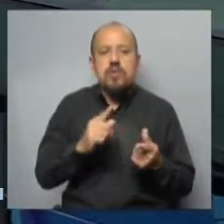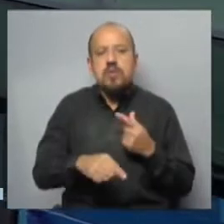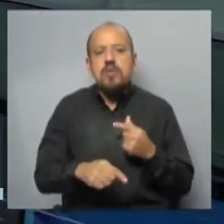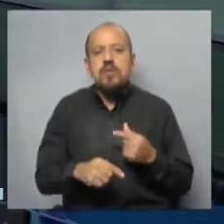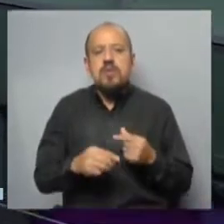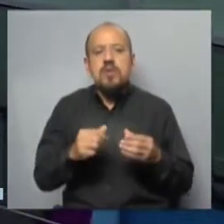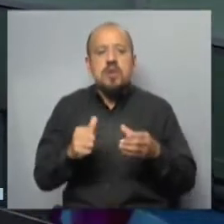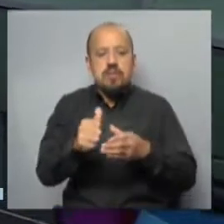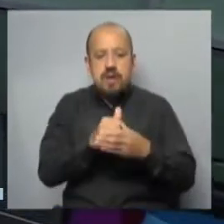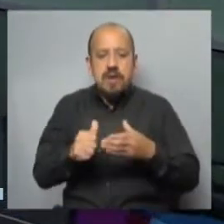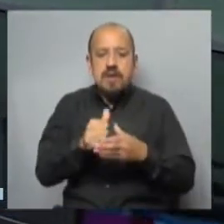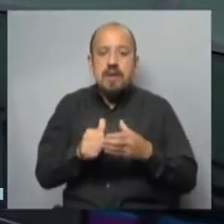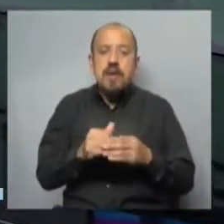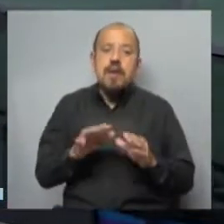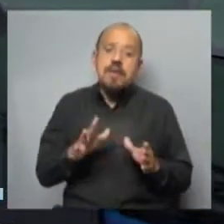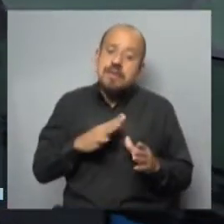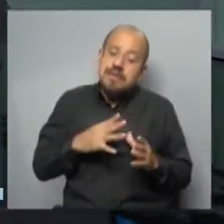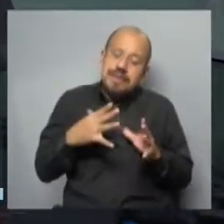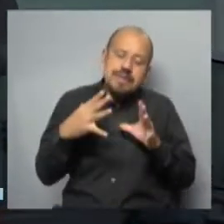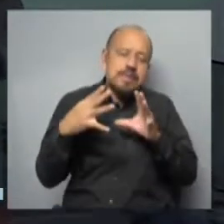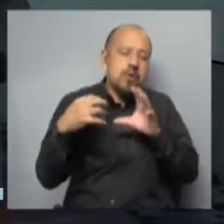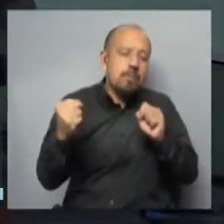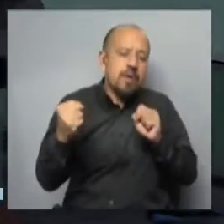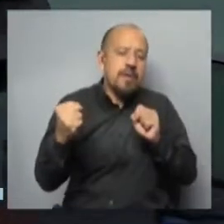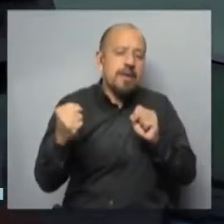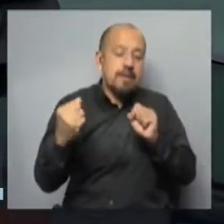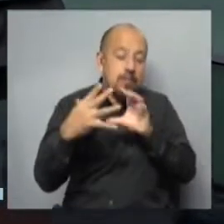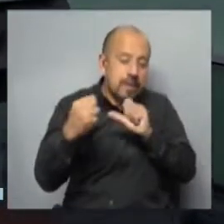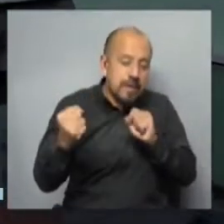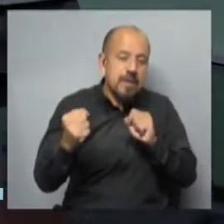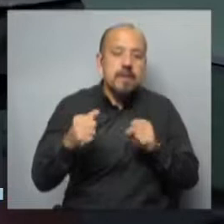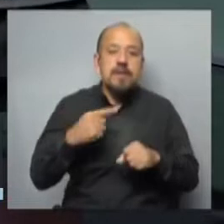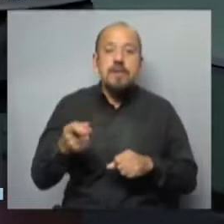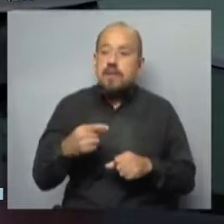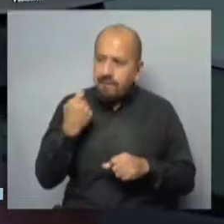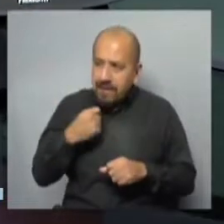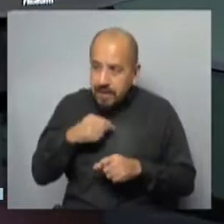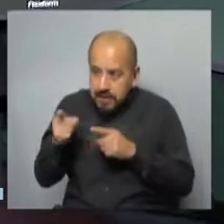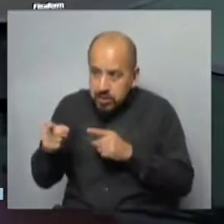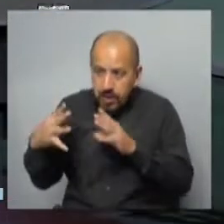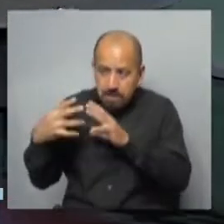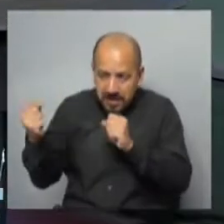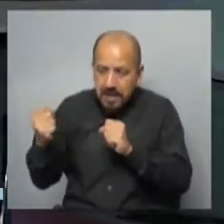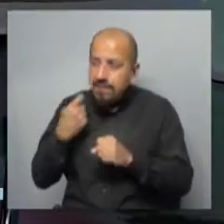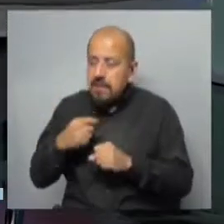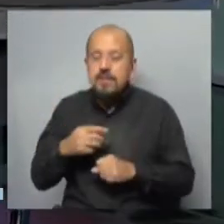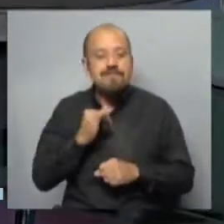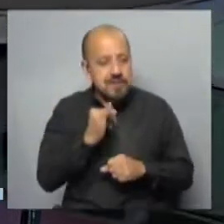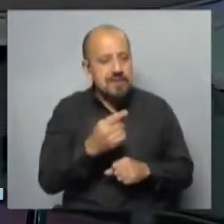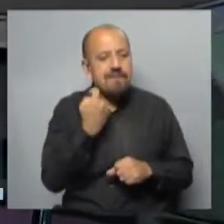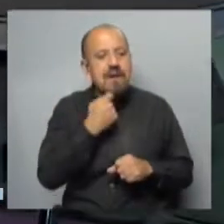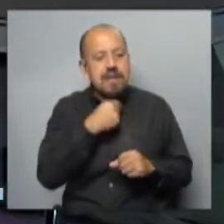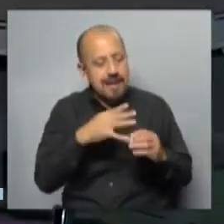dudas es tener una empatía con la persona que está del otro lado y falta de eso notan que falta falta